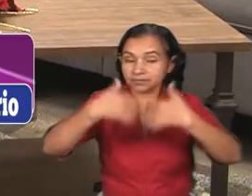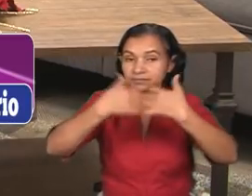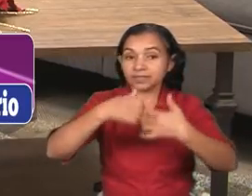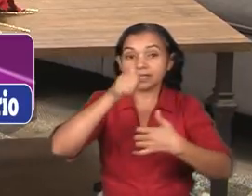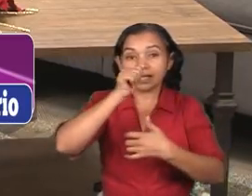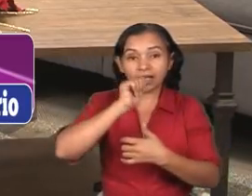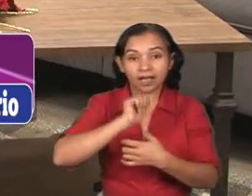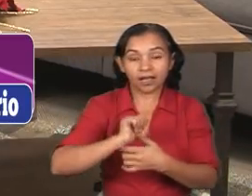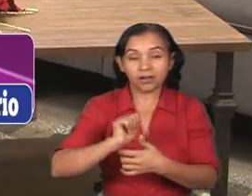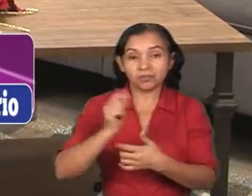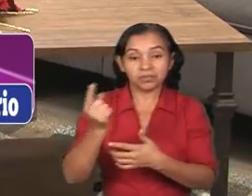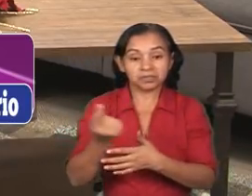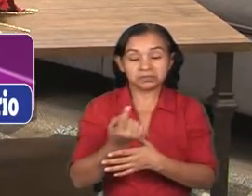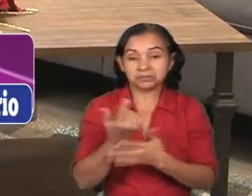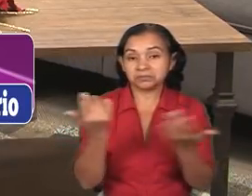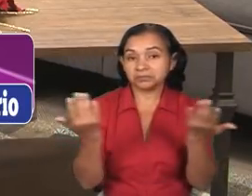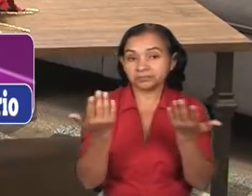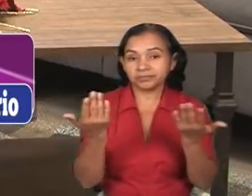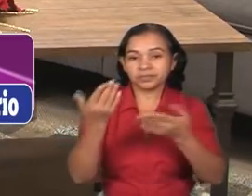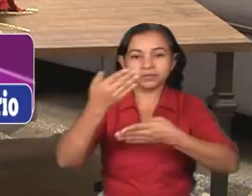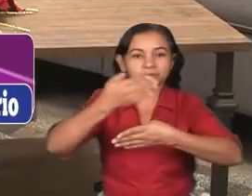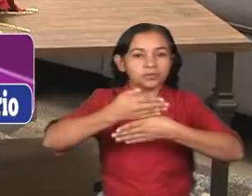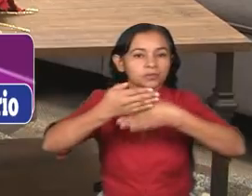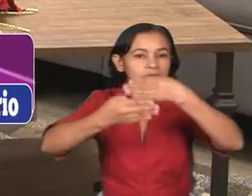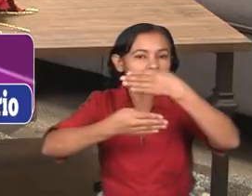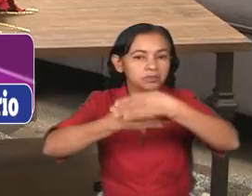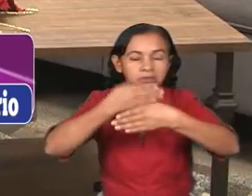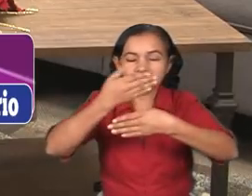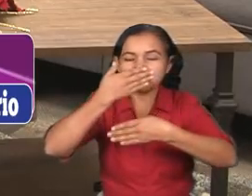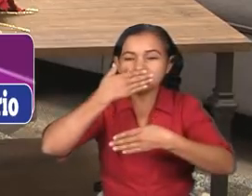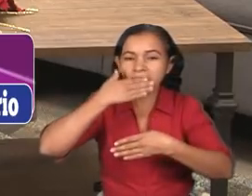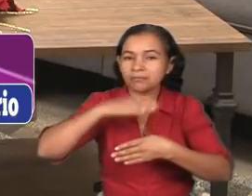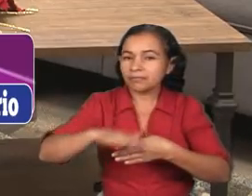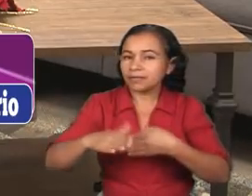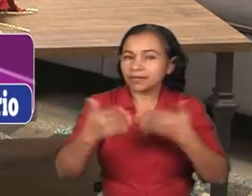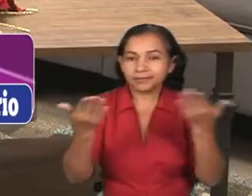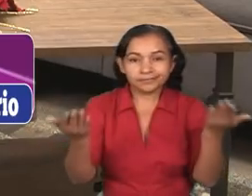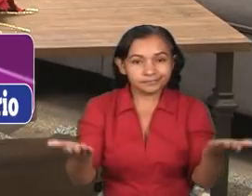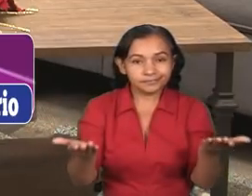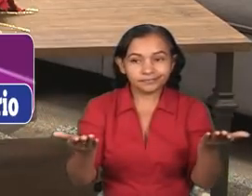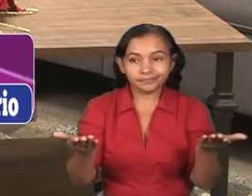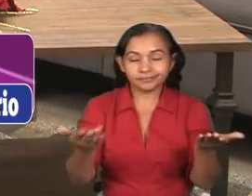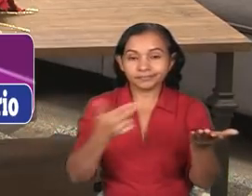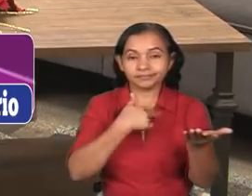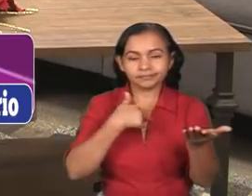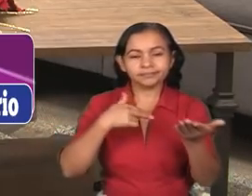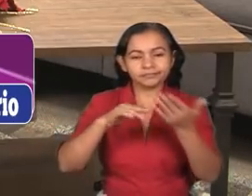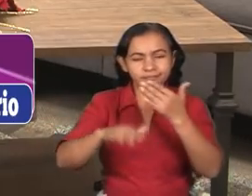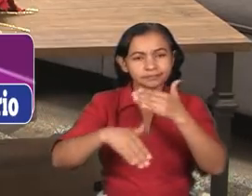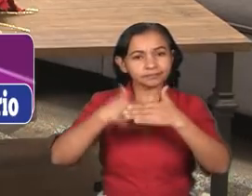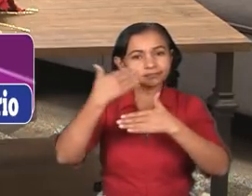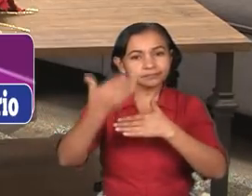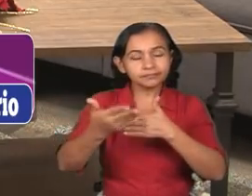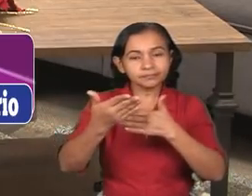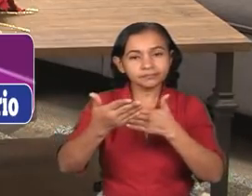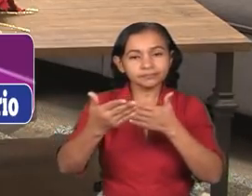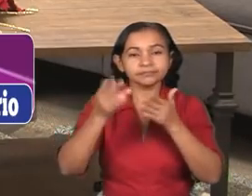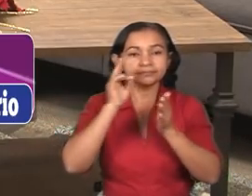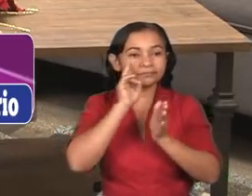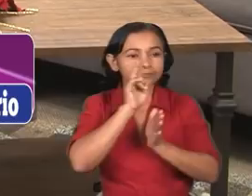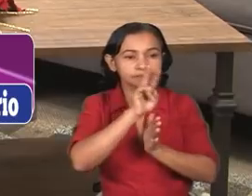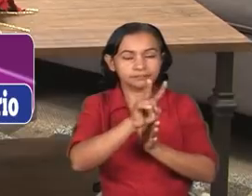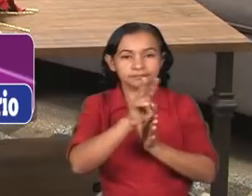estaba con una infraestructura en muy malas condiciones. Después vamos a poder compartir unos planos y vamos a poder ver los